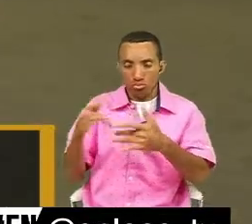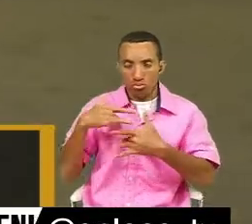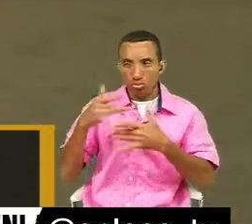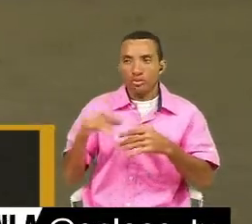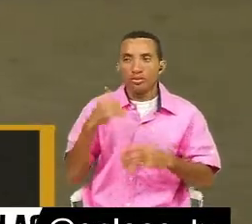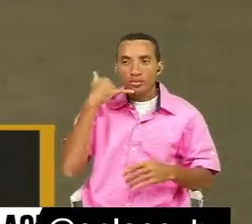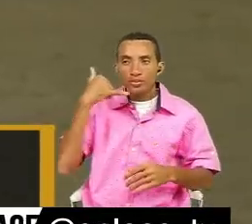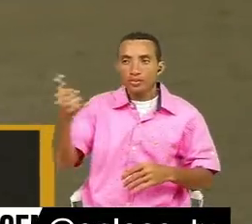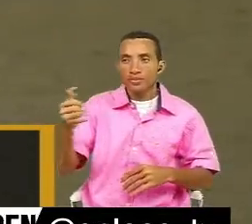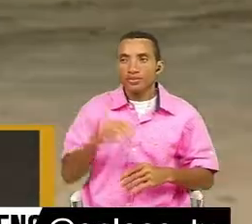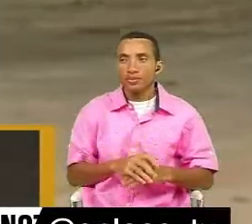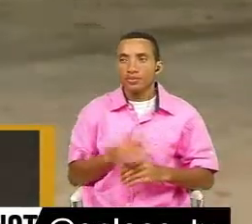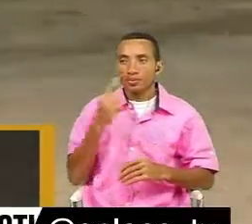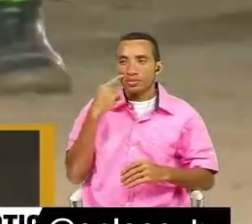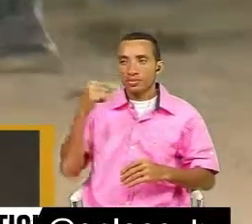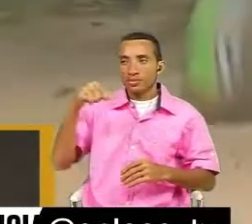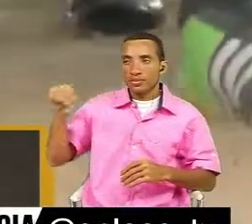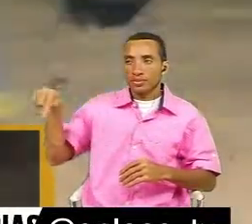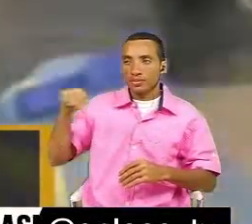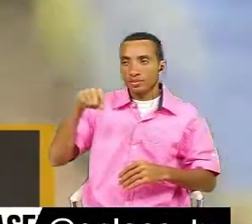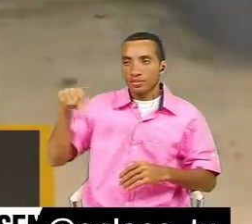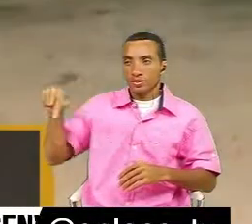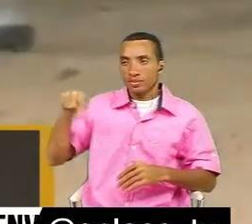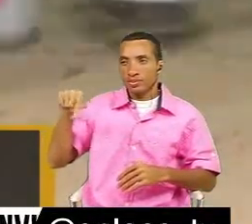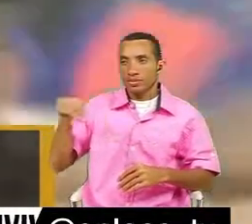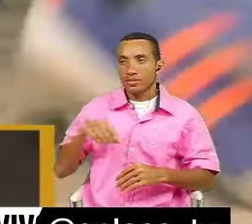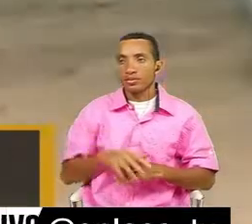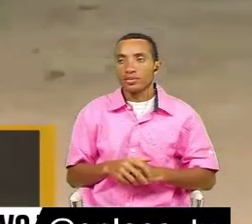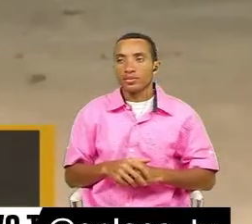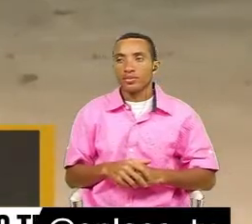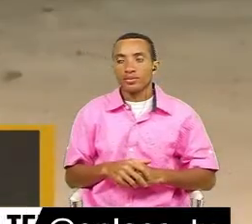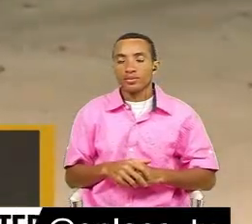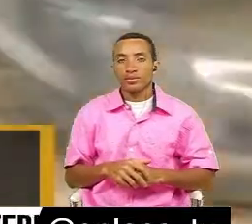llamar al profesor Héctor Moreno al